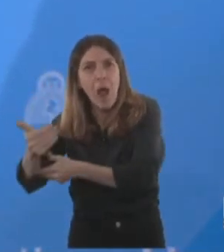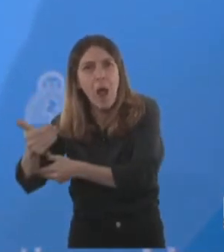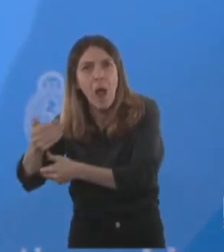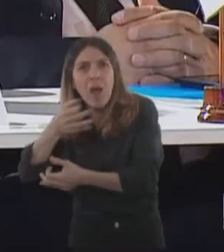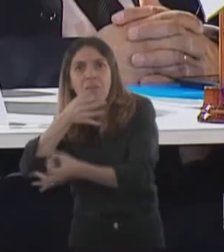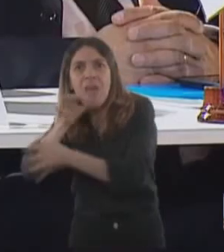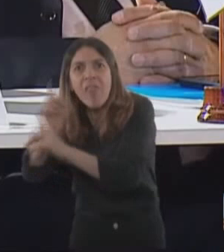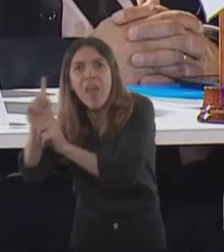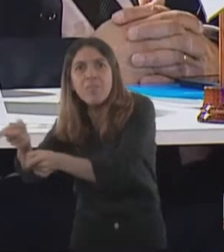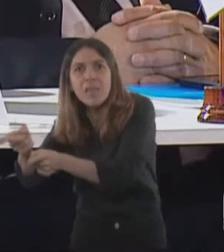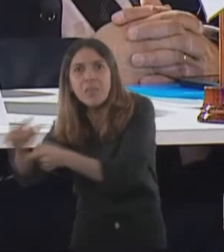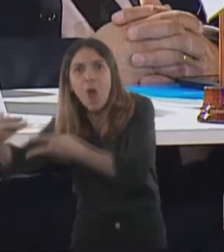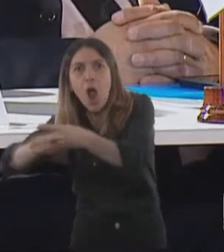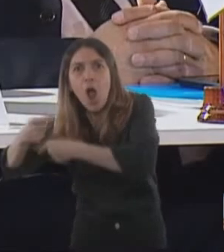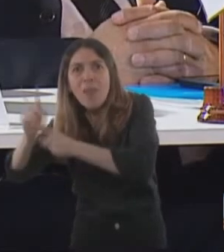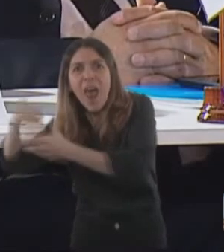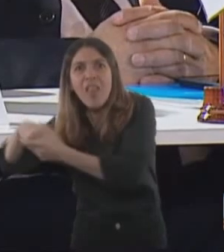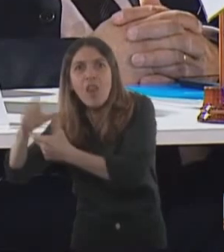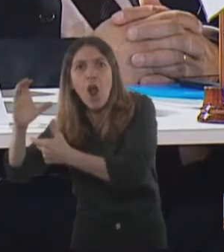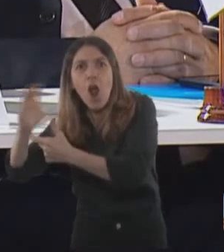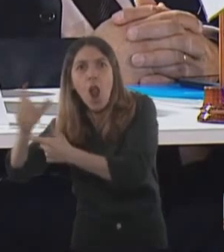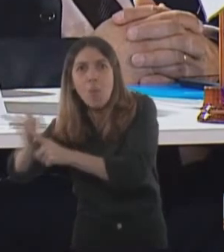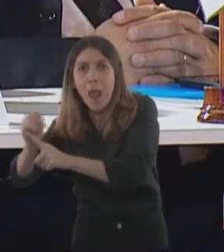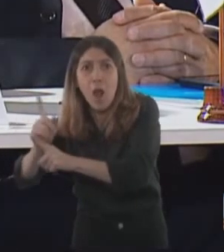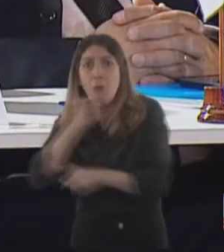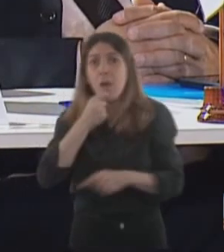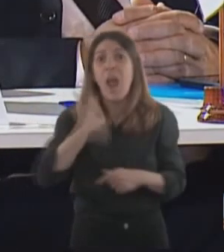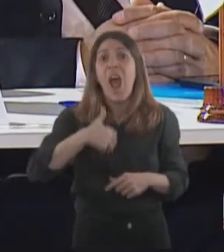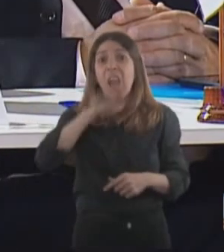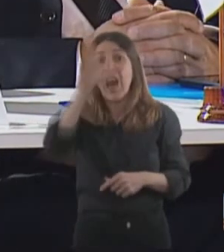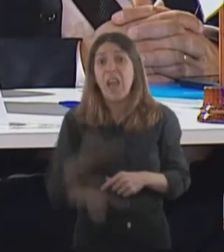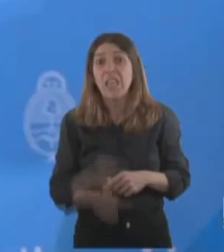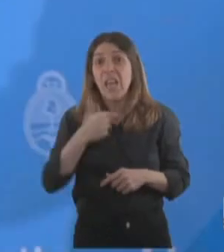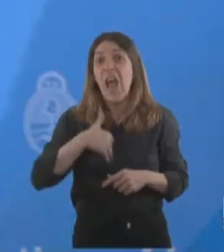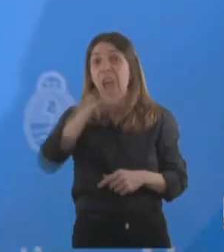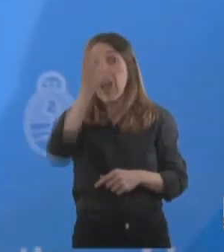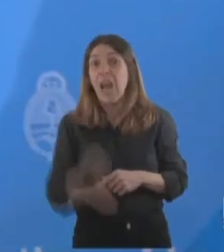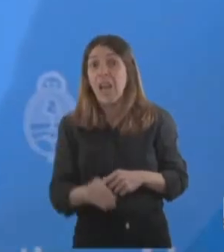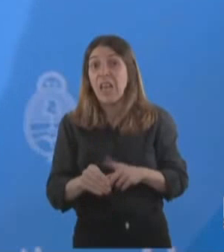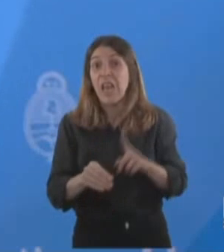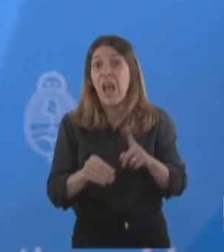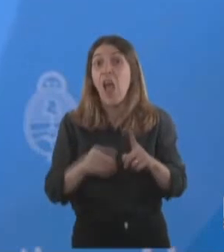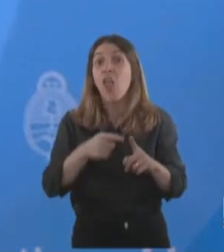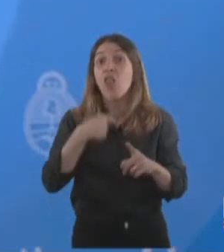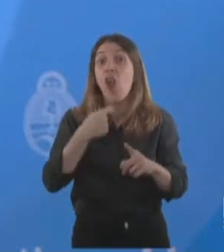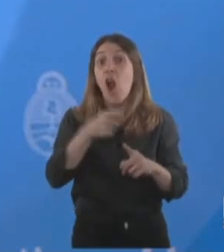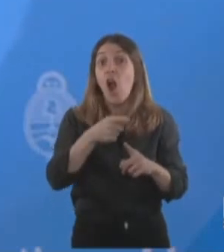Y la droga que transita por Argentina y aparece en España